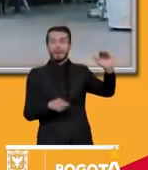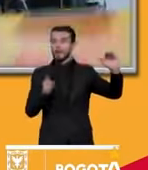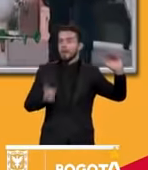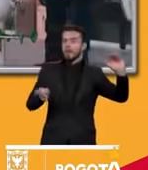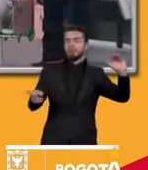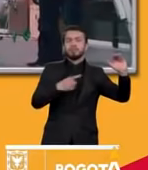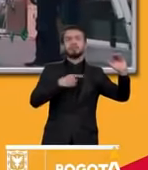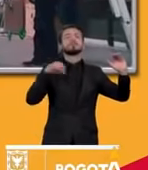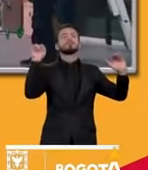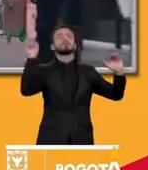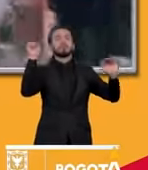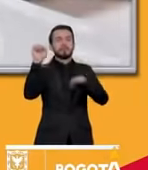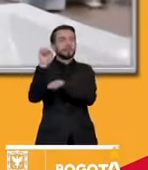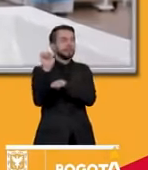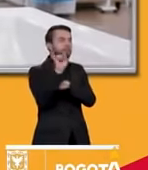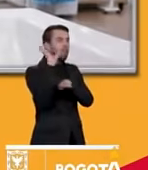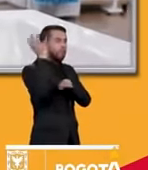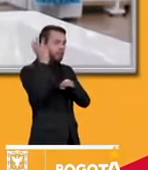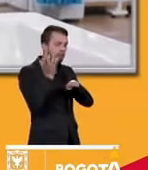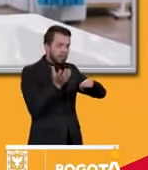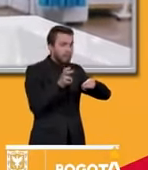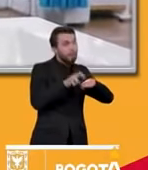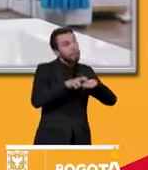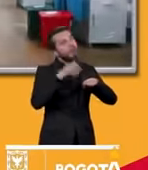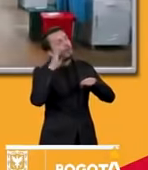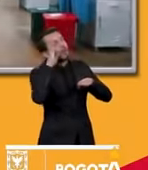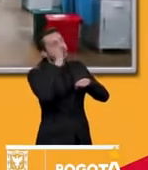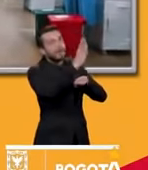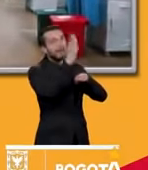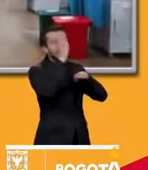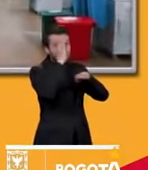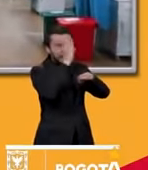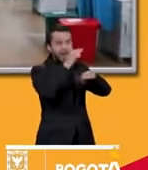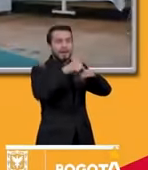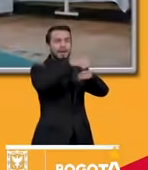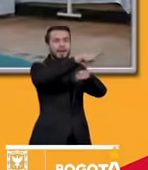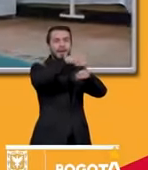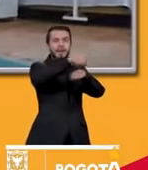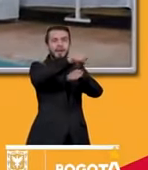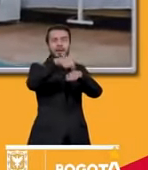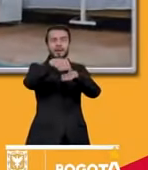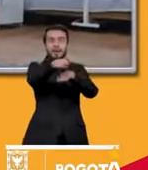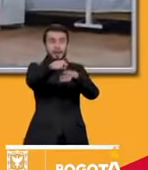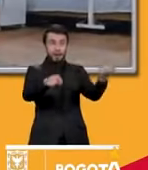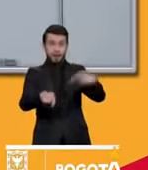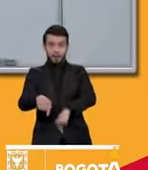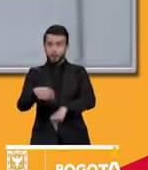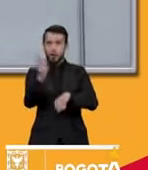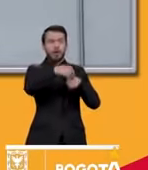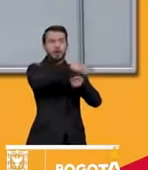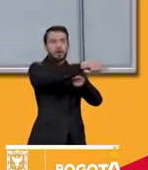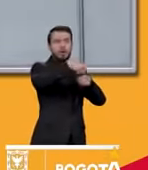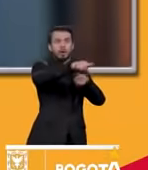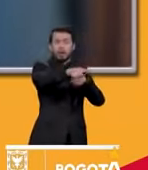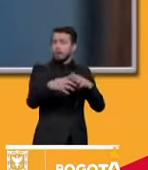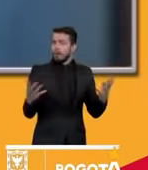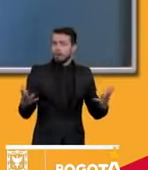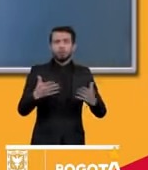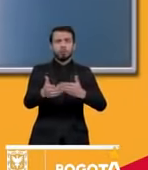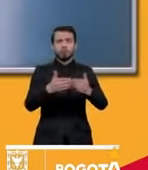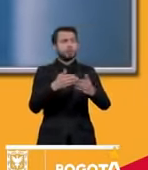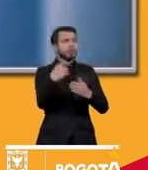cuidado intensivo. Hoy Bogotá es coordinador centralizado de todas las unidades de cuidado intensivo de la ciudad, no importa en qué hospital público o privado